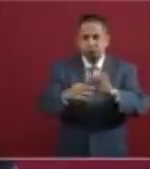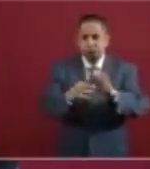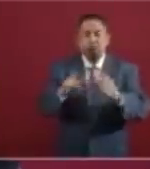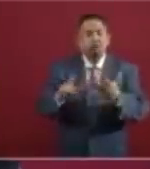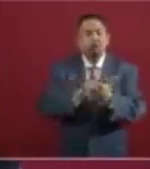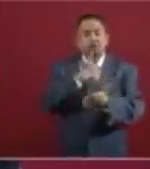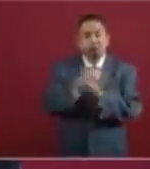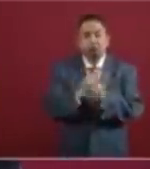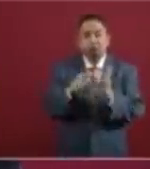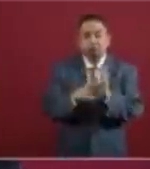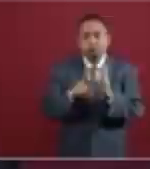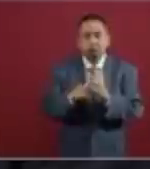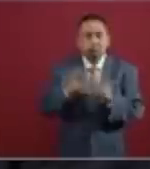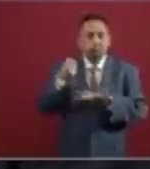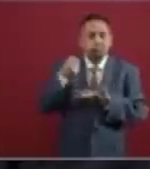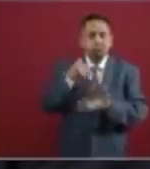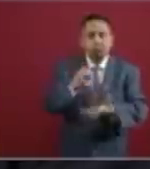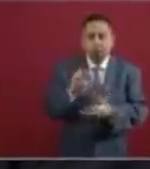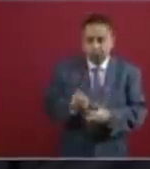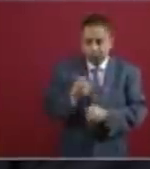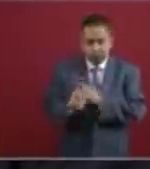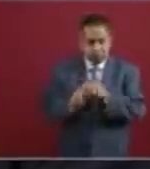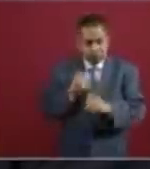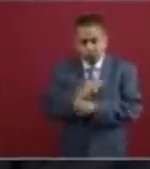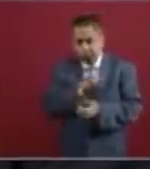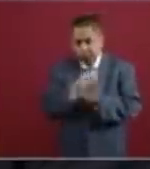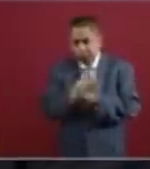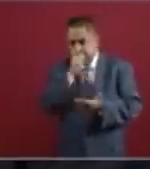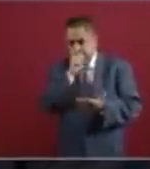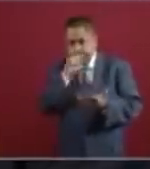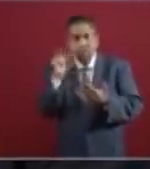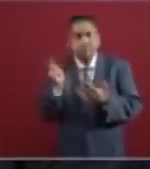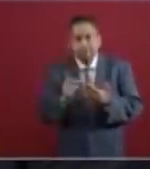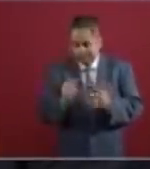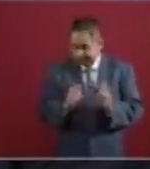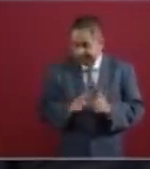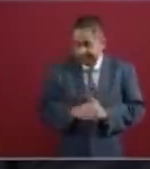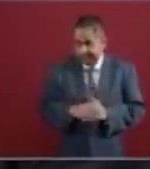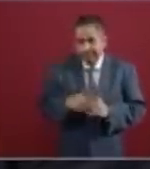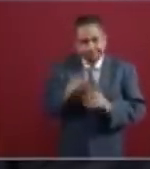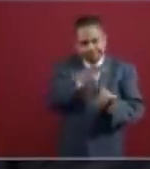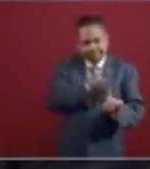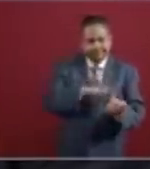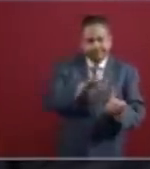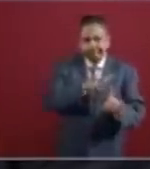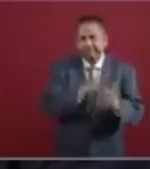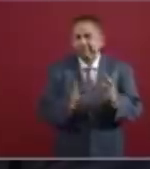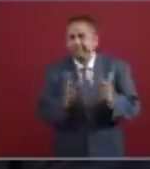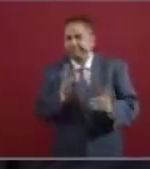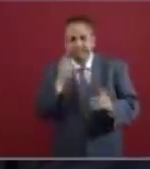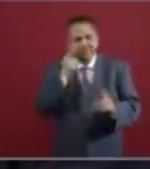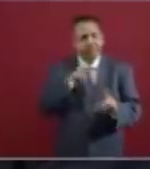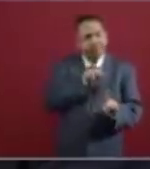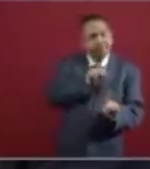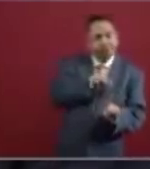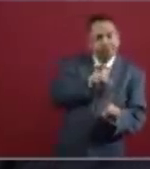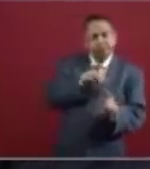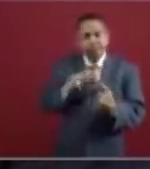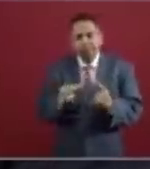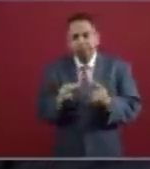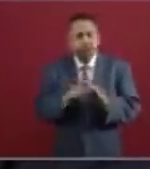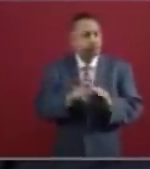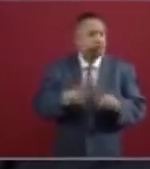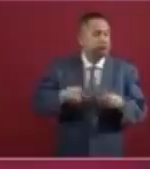ley del presupuesto de este año. Es un asunto de interpretación de cómo entregar los